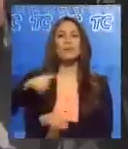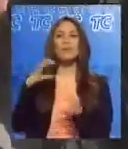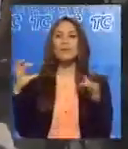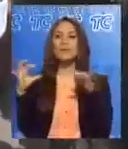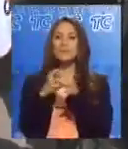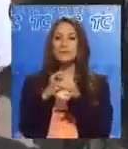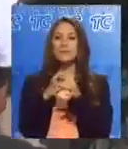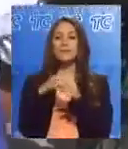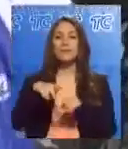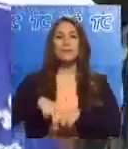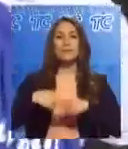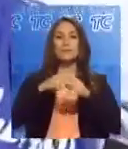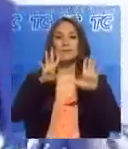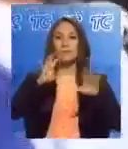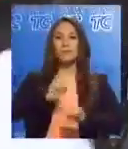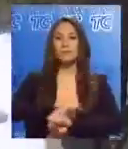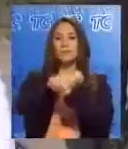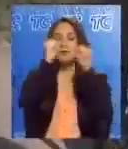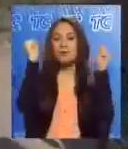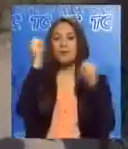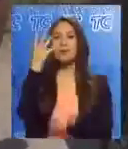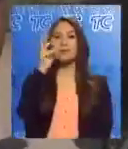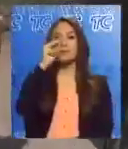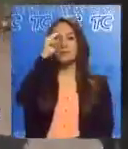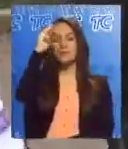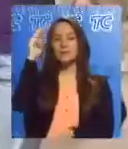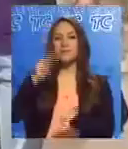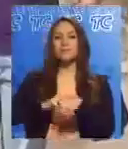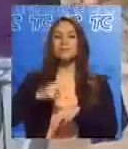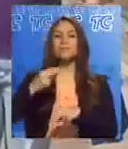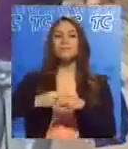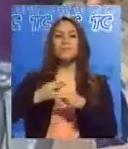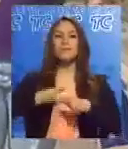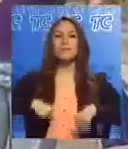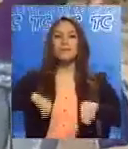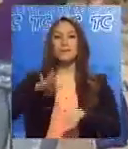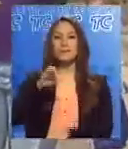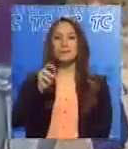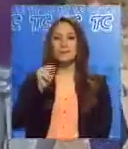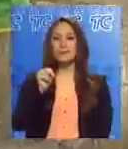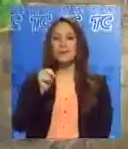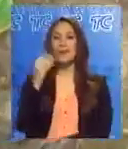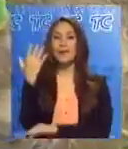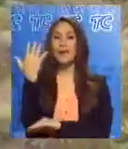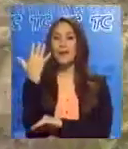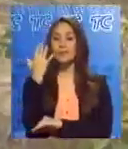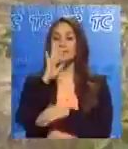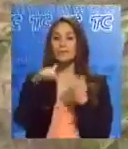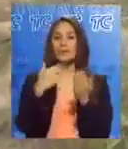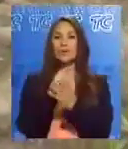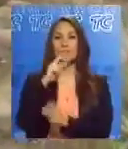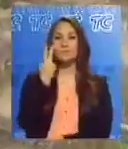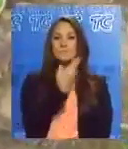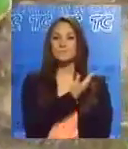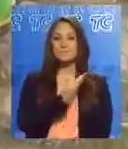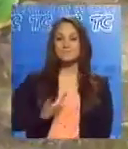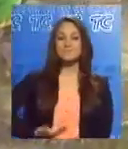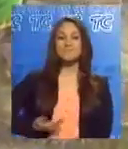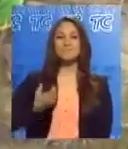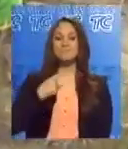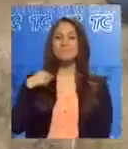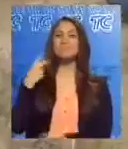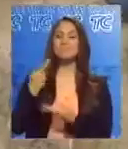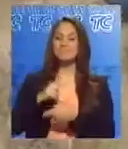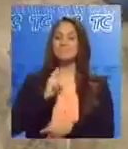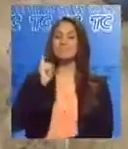jornada que inició a las 9 de la mañana del 16 de mayo se denominó Siembratón, con los árboles sembrados por el vicepresidente de la República,